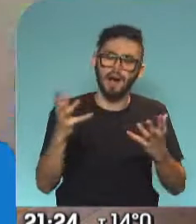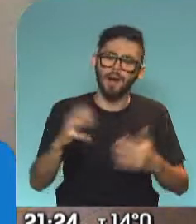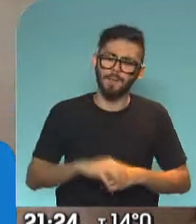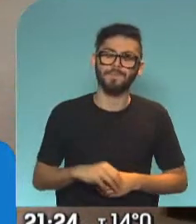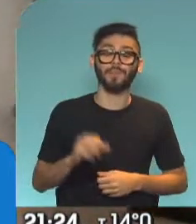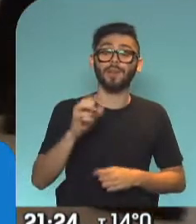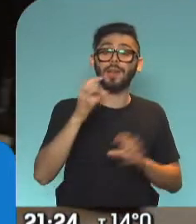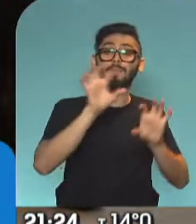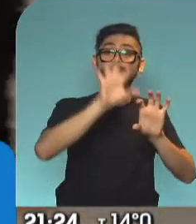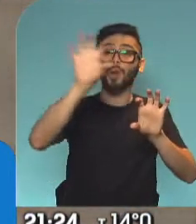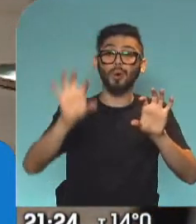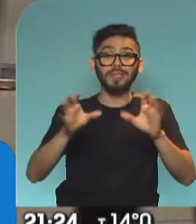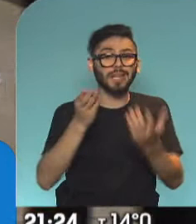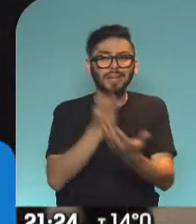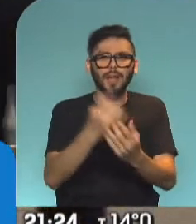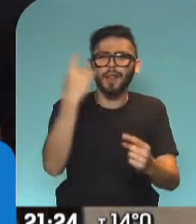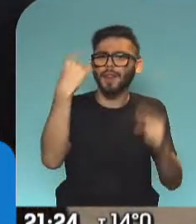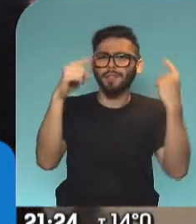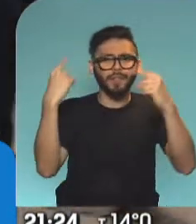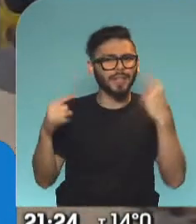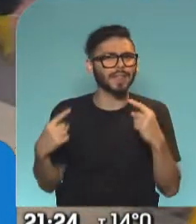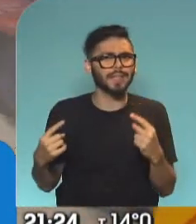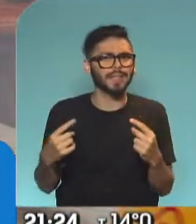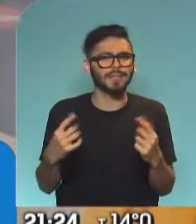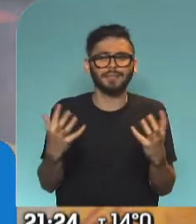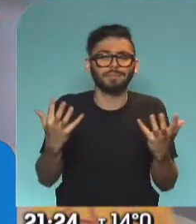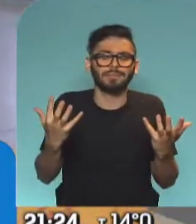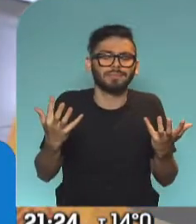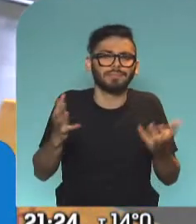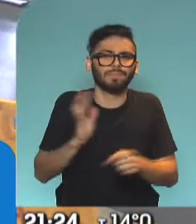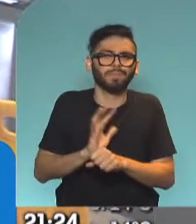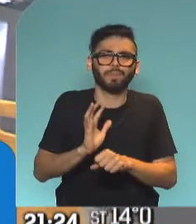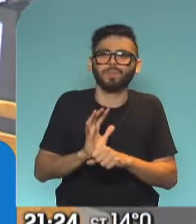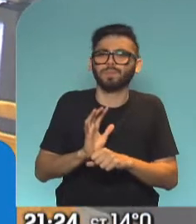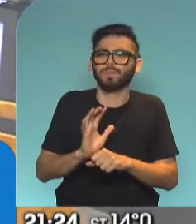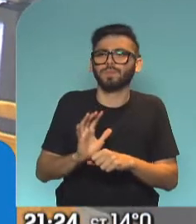cada provincia pida cosas distintas no hace más que atentar contra la